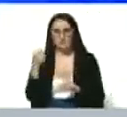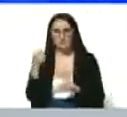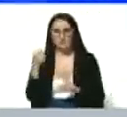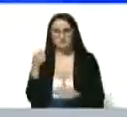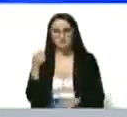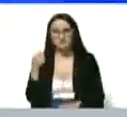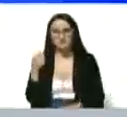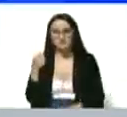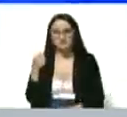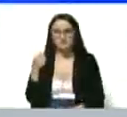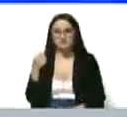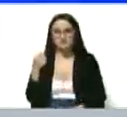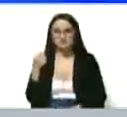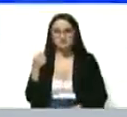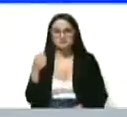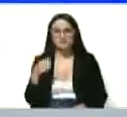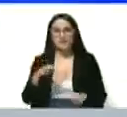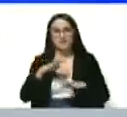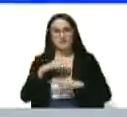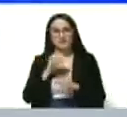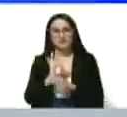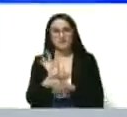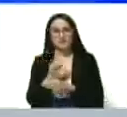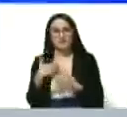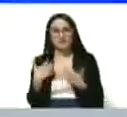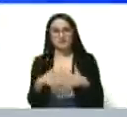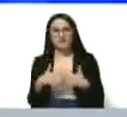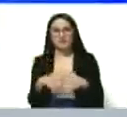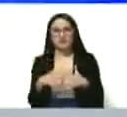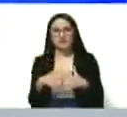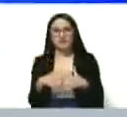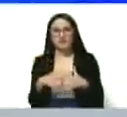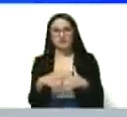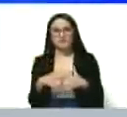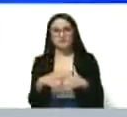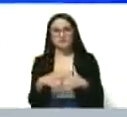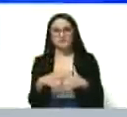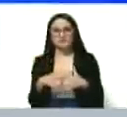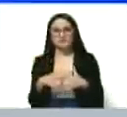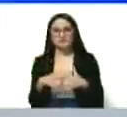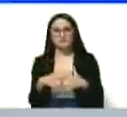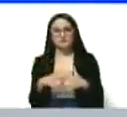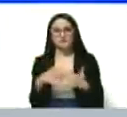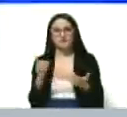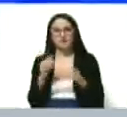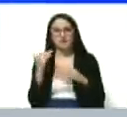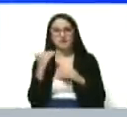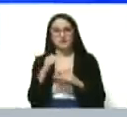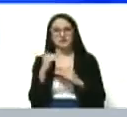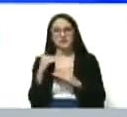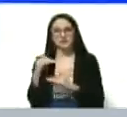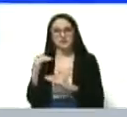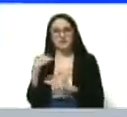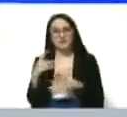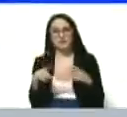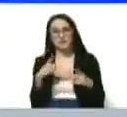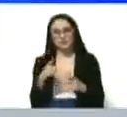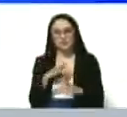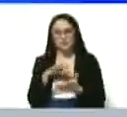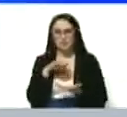eficiente funcionamiento del mercado. Este es el caso particular con las restricciones impuestas en la producción de